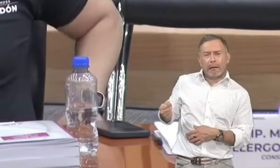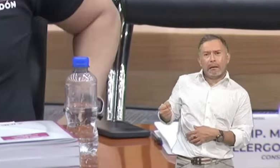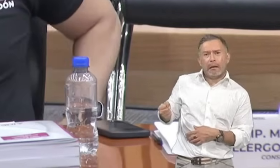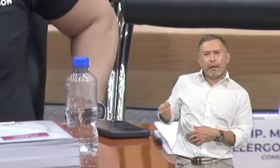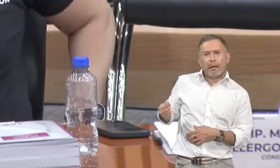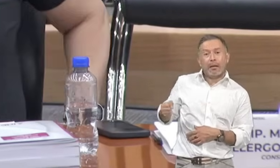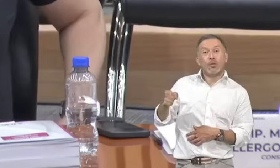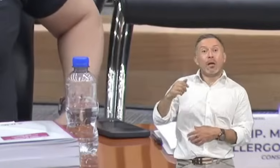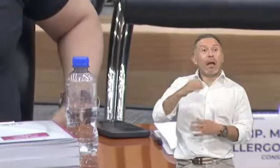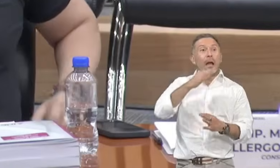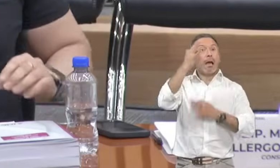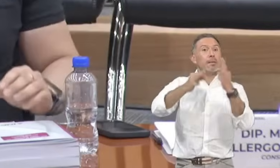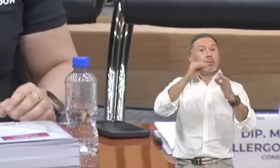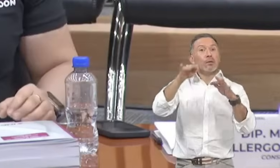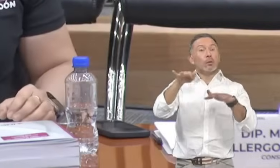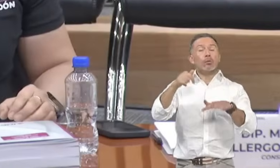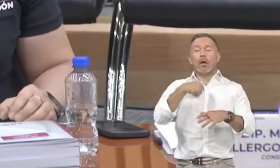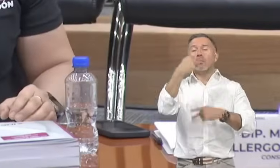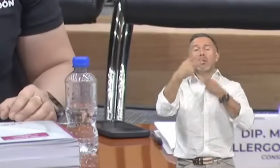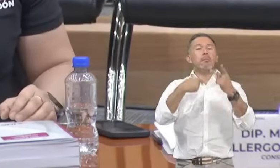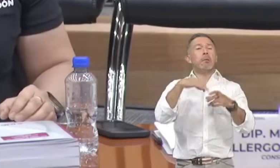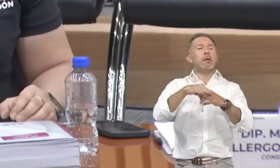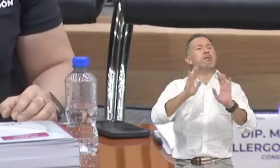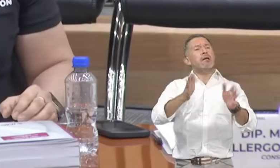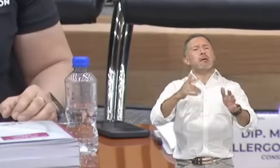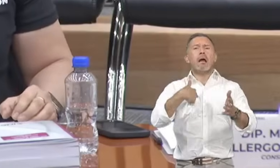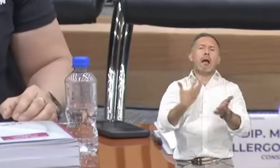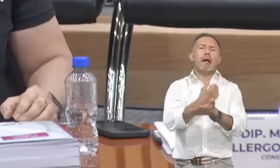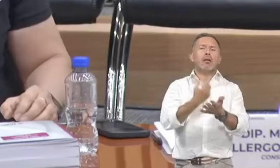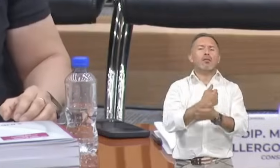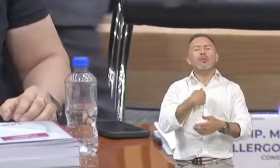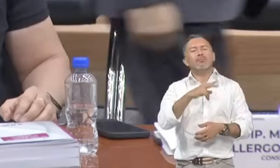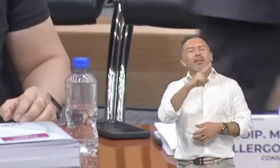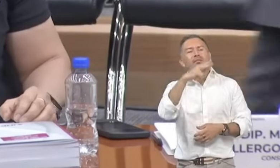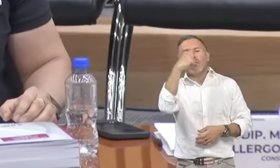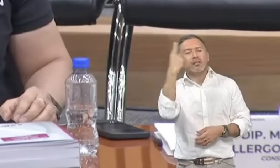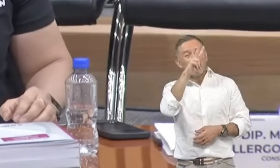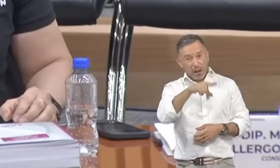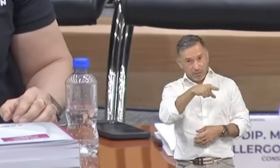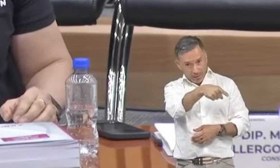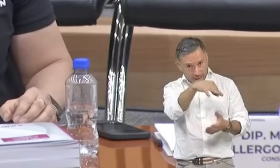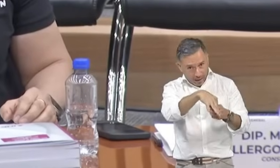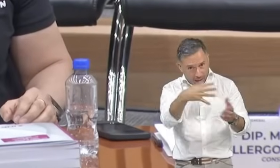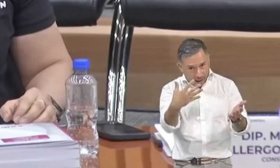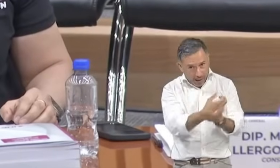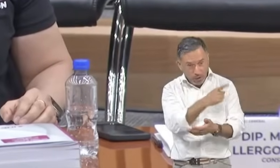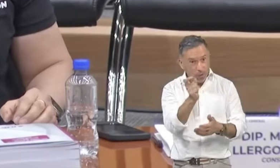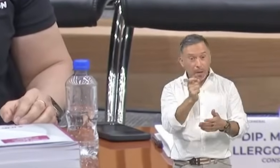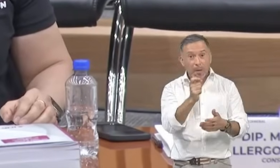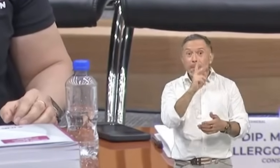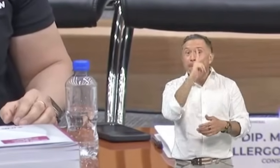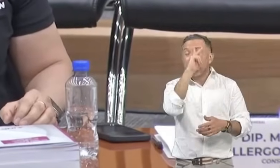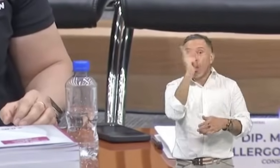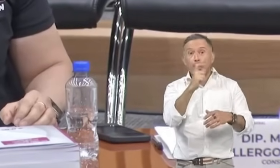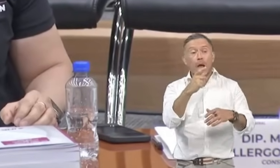esos afanes falsos de triunfalismo. No, por supuesto que no van a ganar y mucho menos van a ganar con un amplio margen. Y